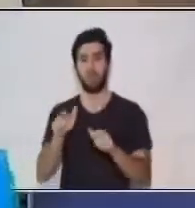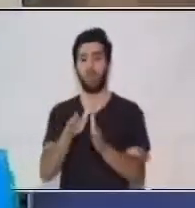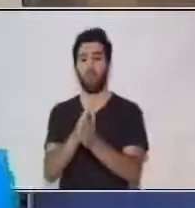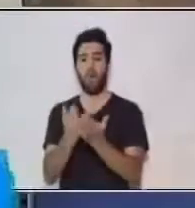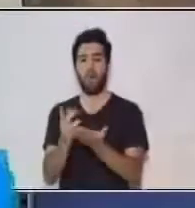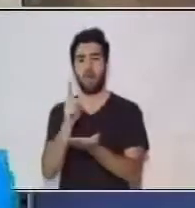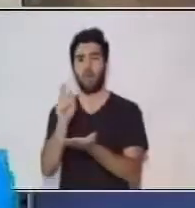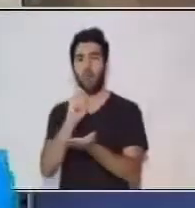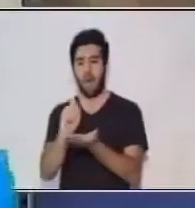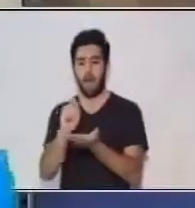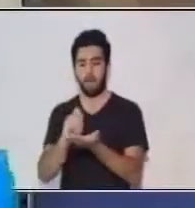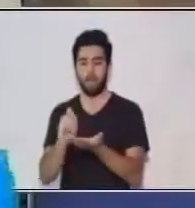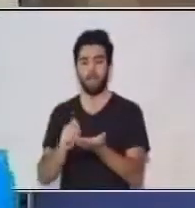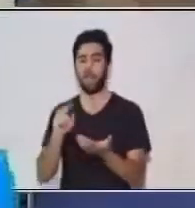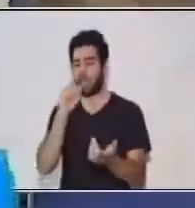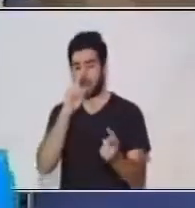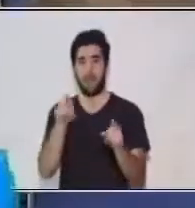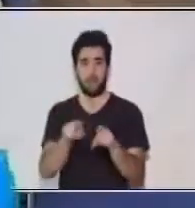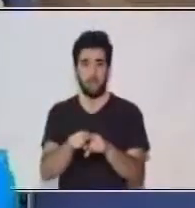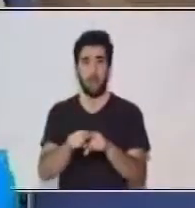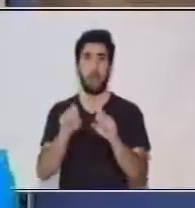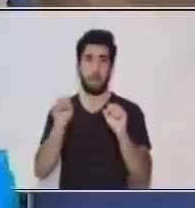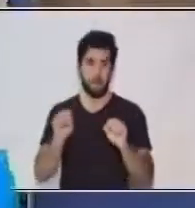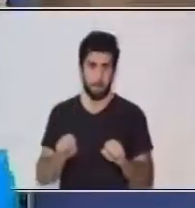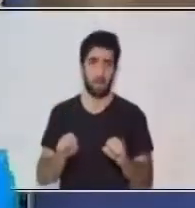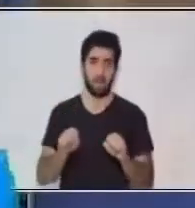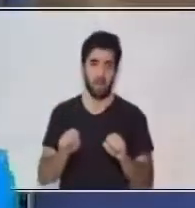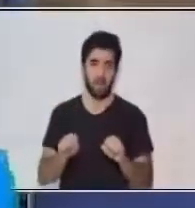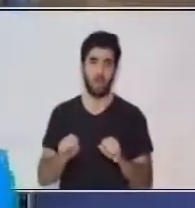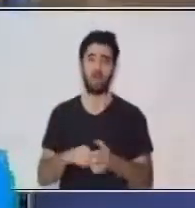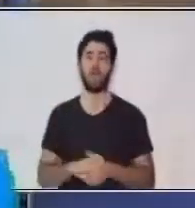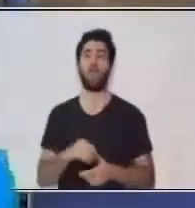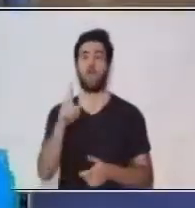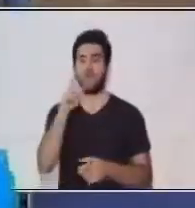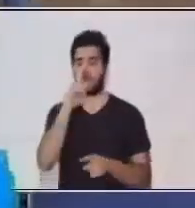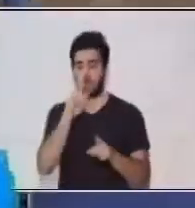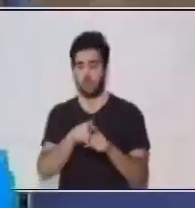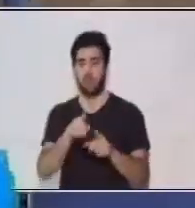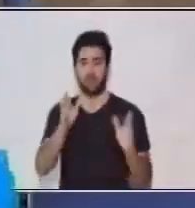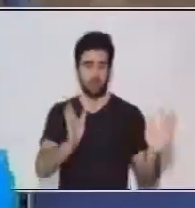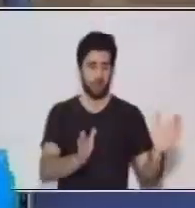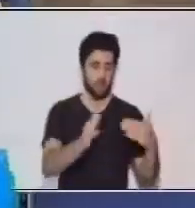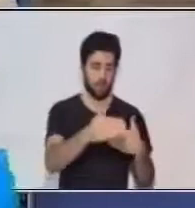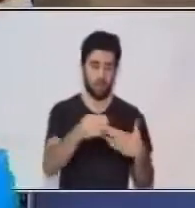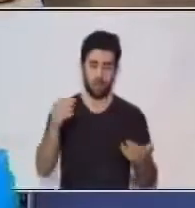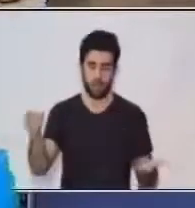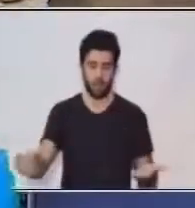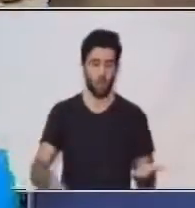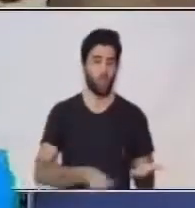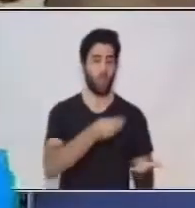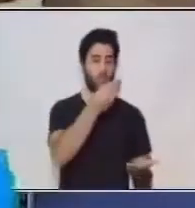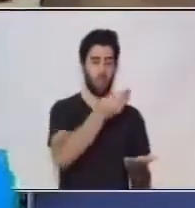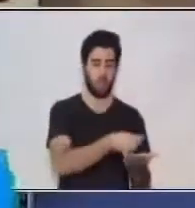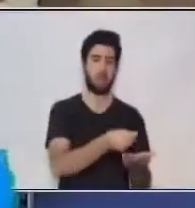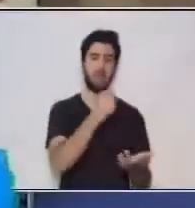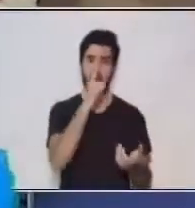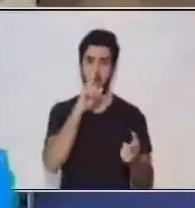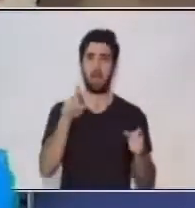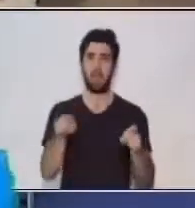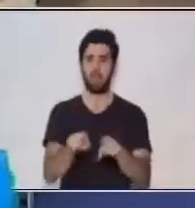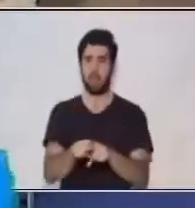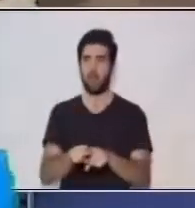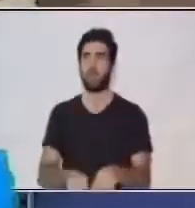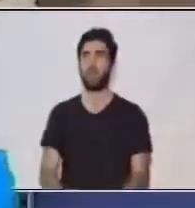y también en su Portafolios. portafolio. Así es. Entonces,